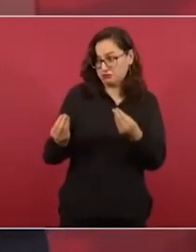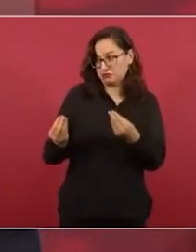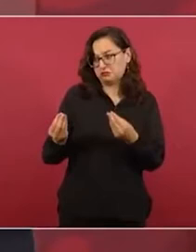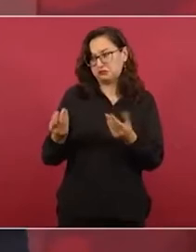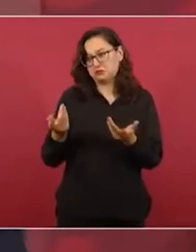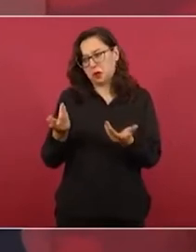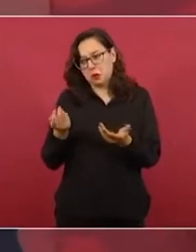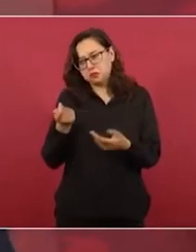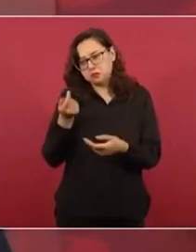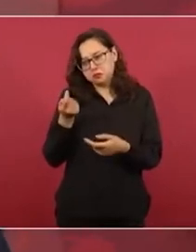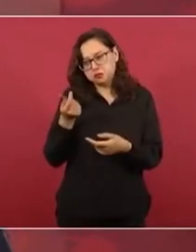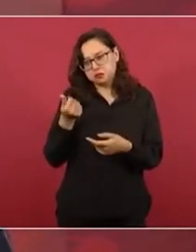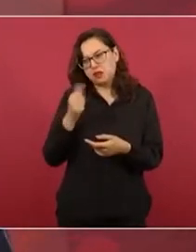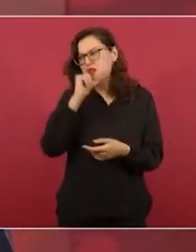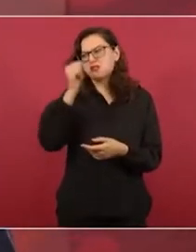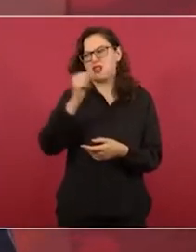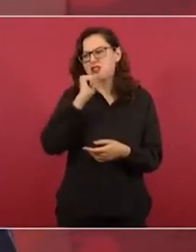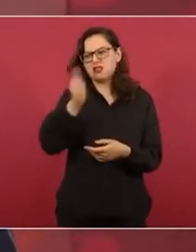poco, nada.